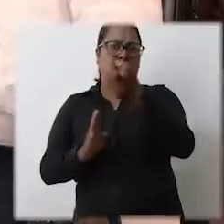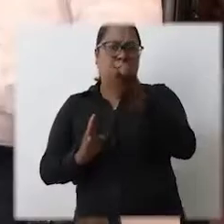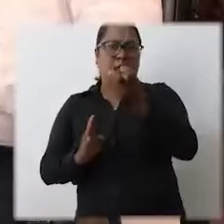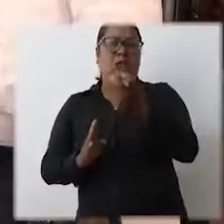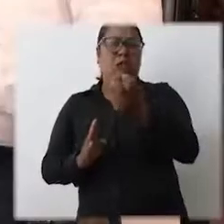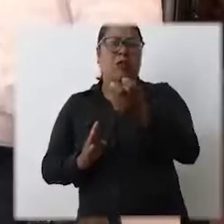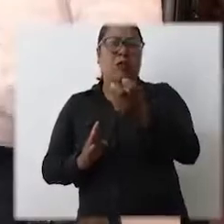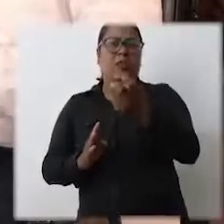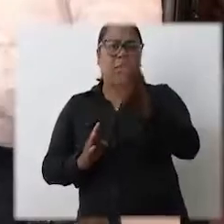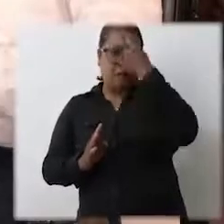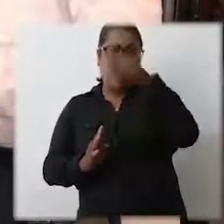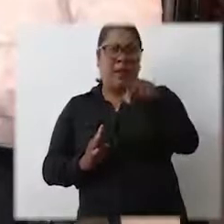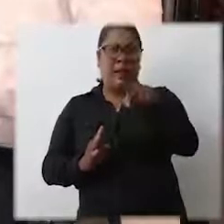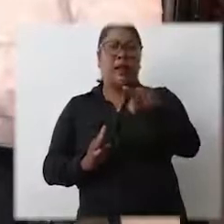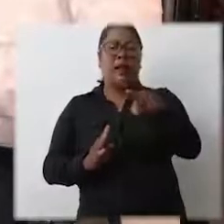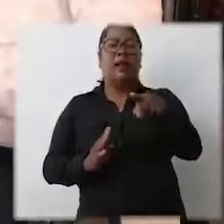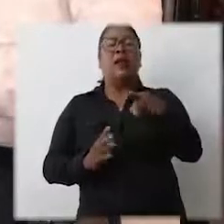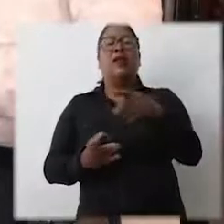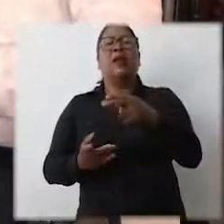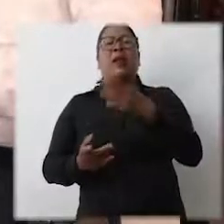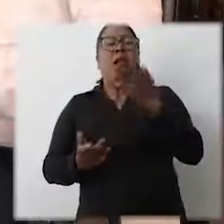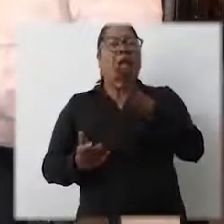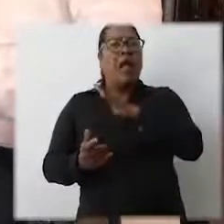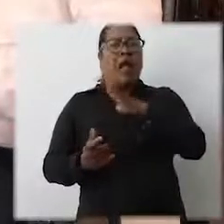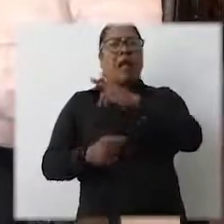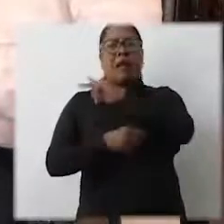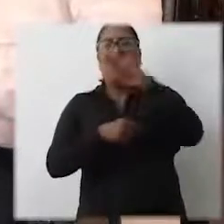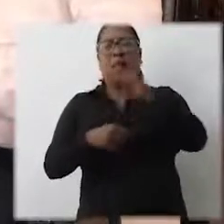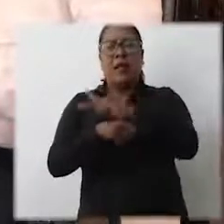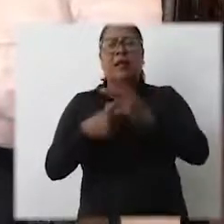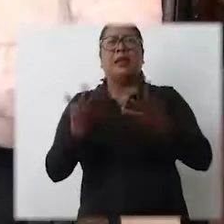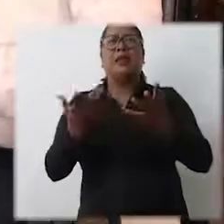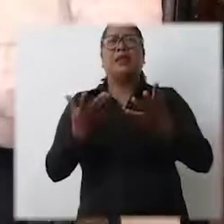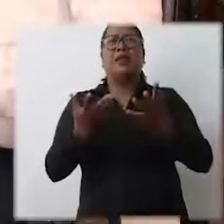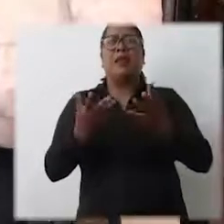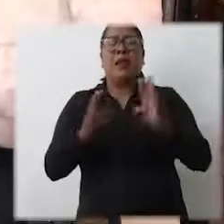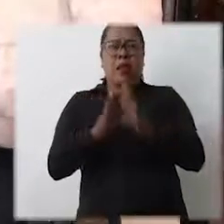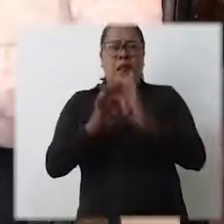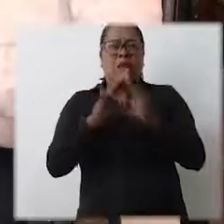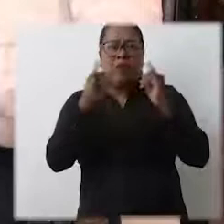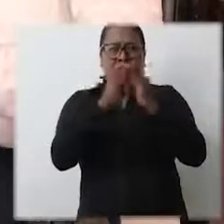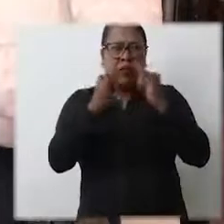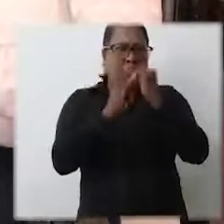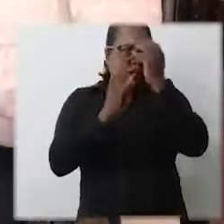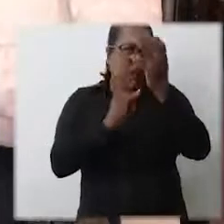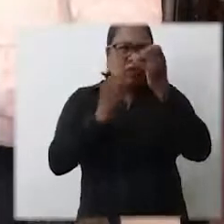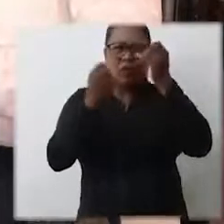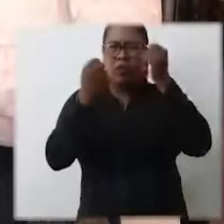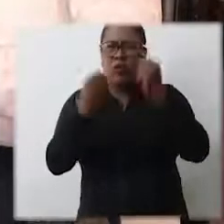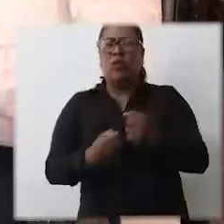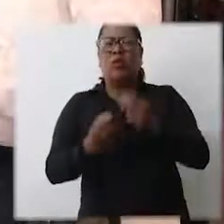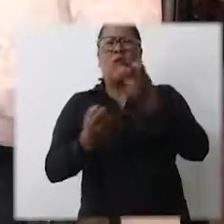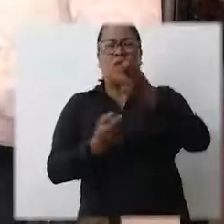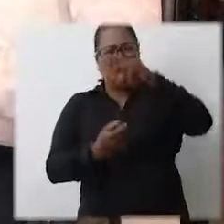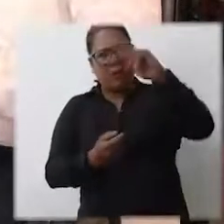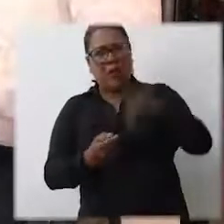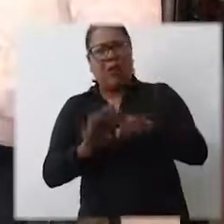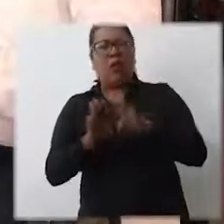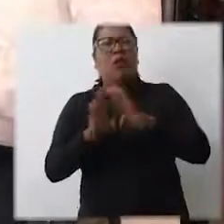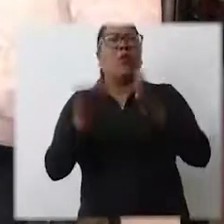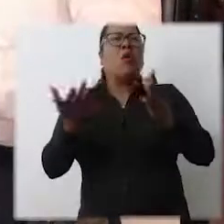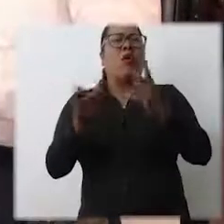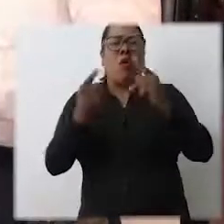una demarcación territorial determinan un mínimo indispensable de ciertos derechos y ciertas obligaciones que